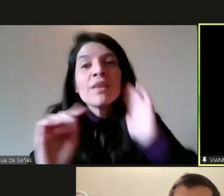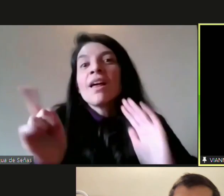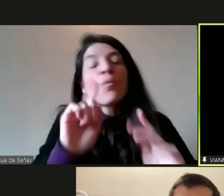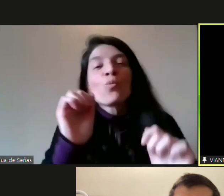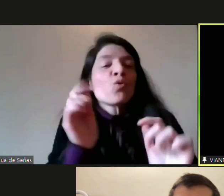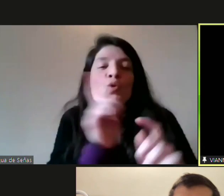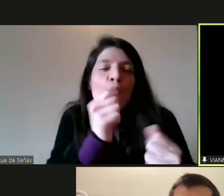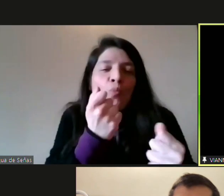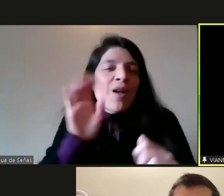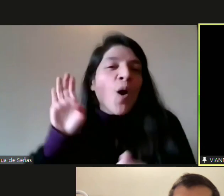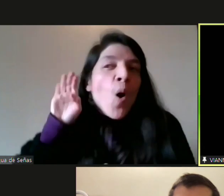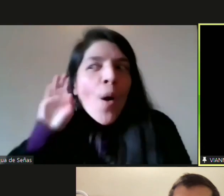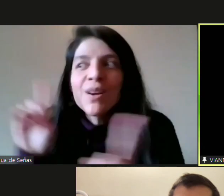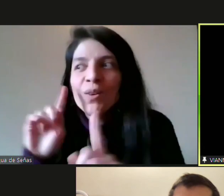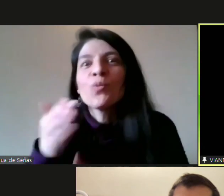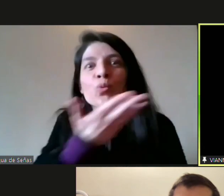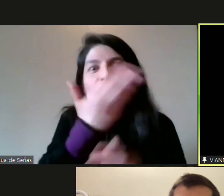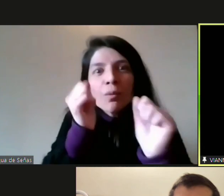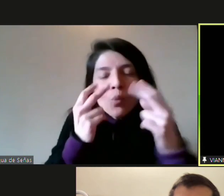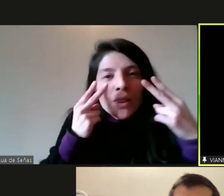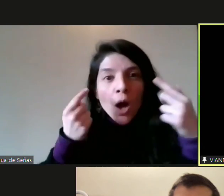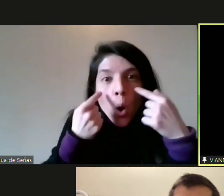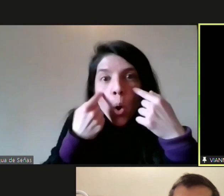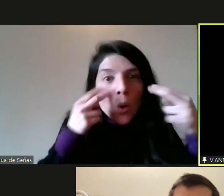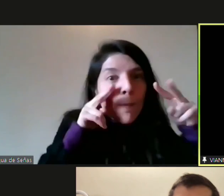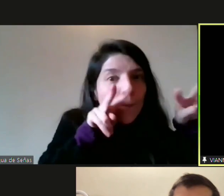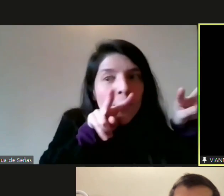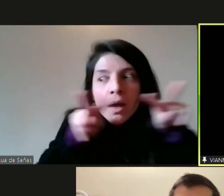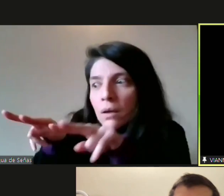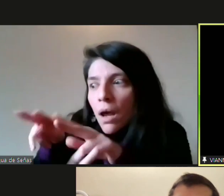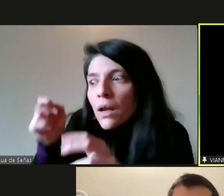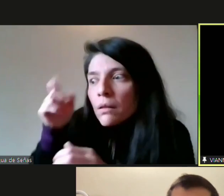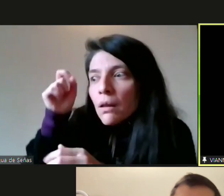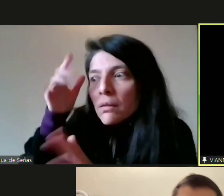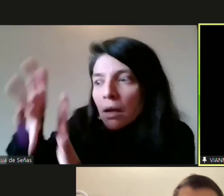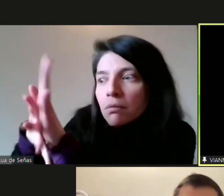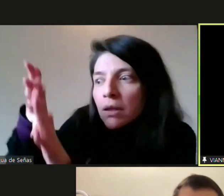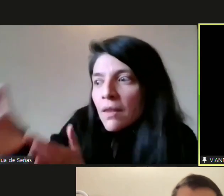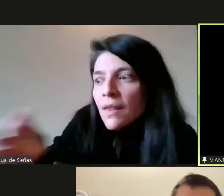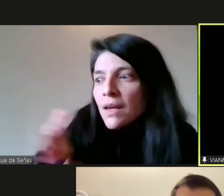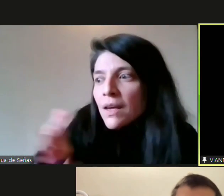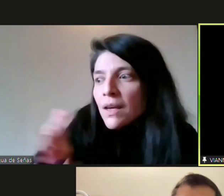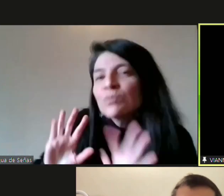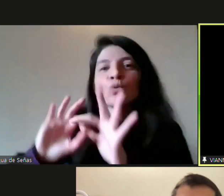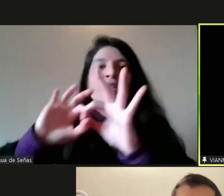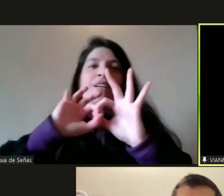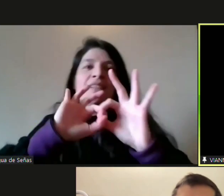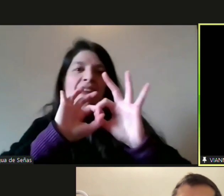puedan mirar con sus ojos y entender lo que sus manos quieren decir. Muchas gracias.